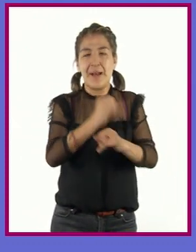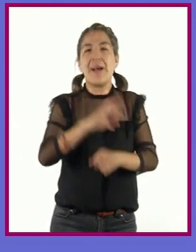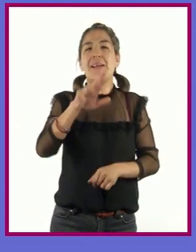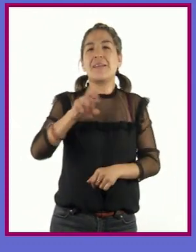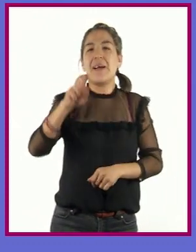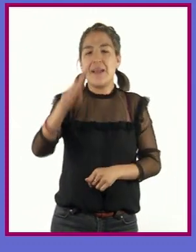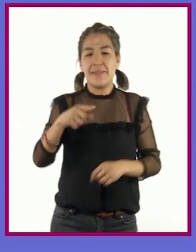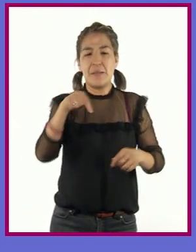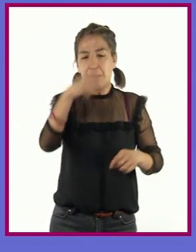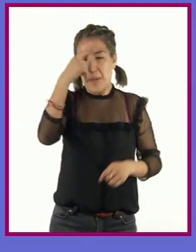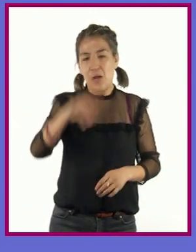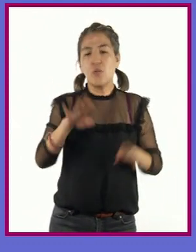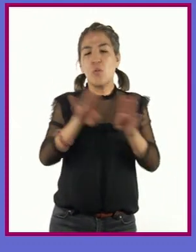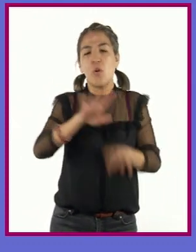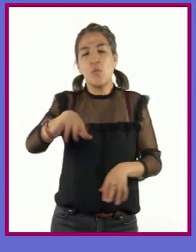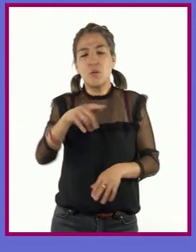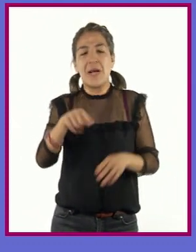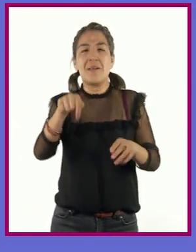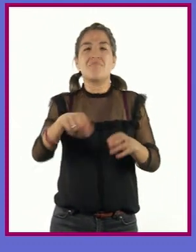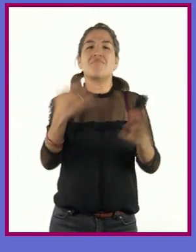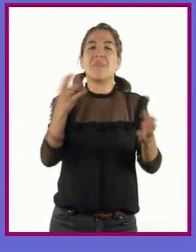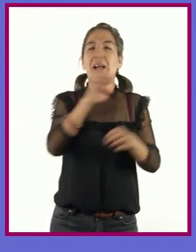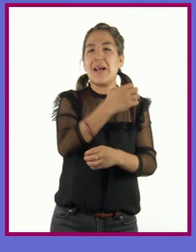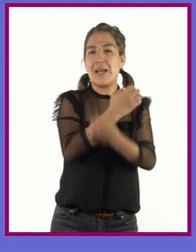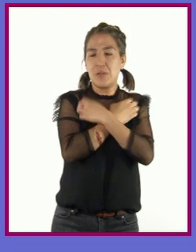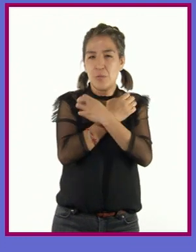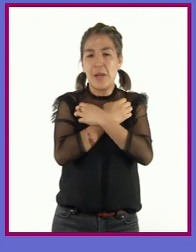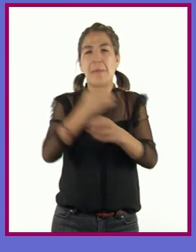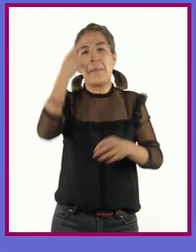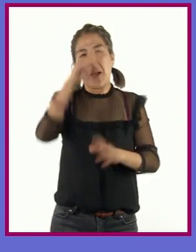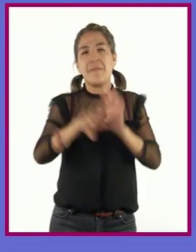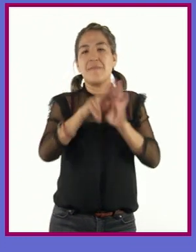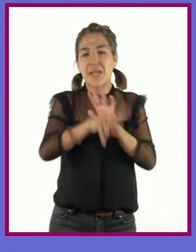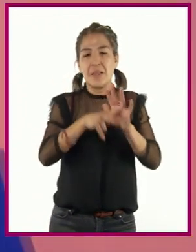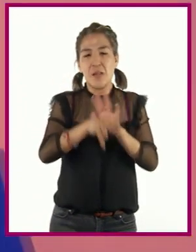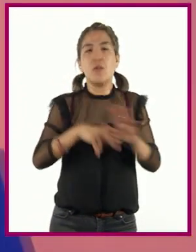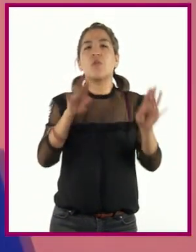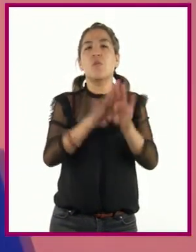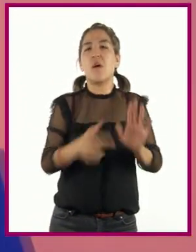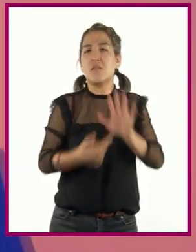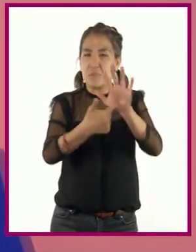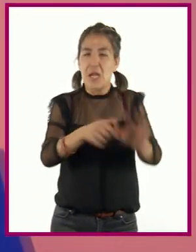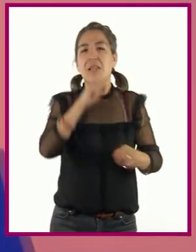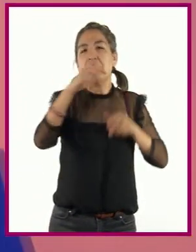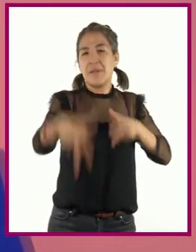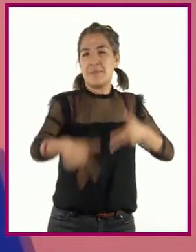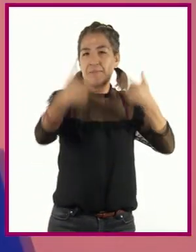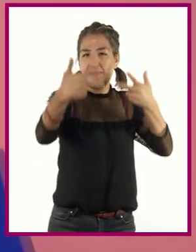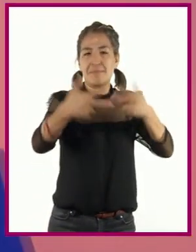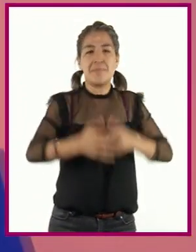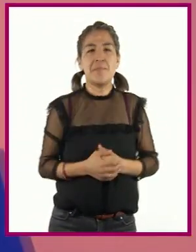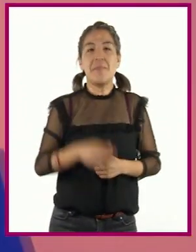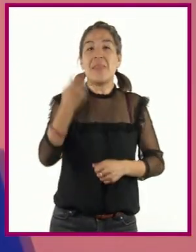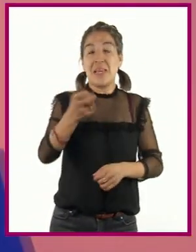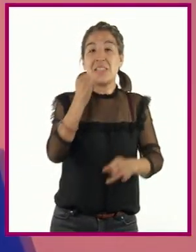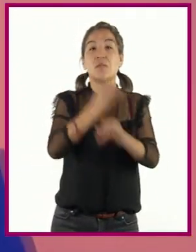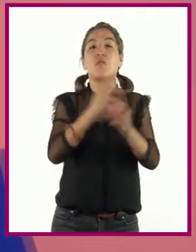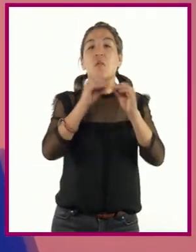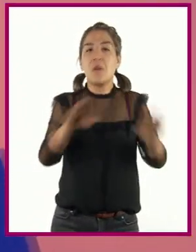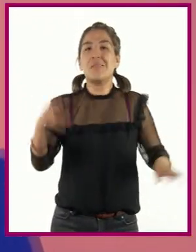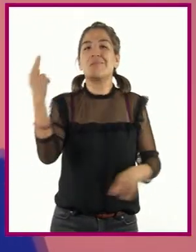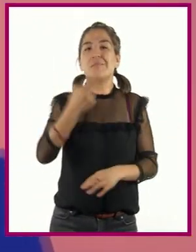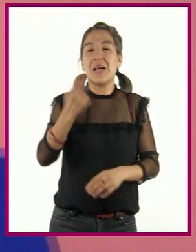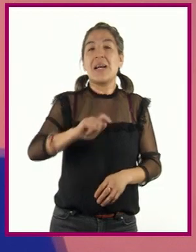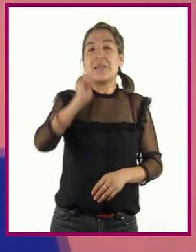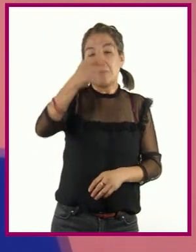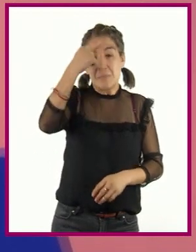o buscadores académicos y también museos presenciales o virtuales. Me queda claro que la información que se